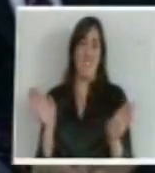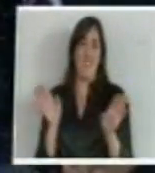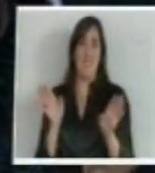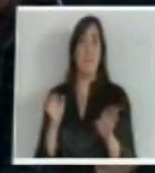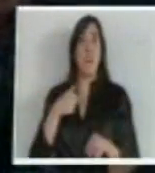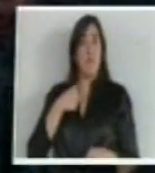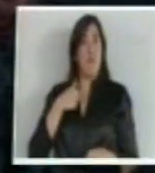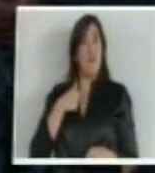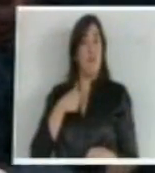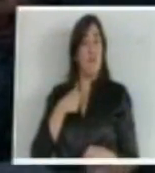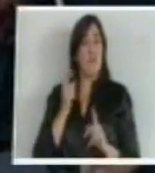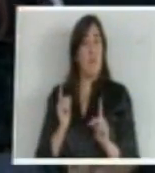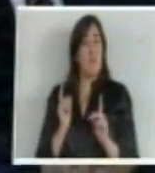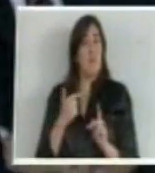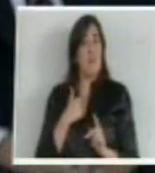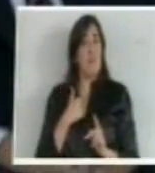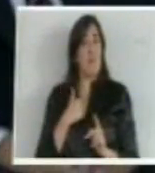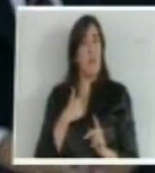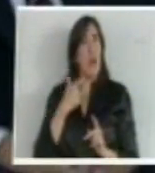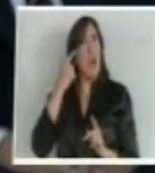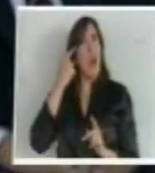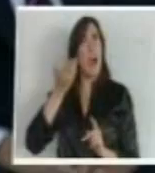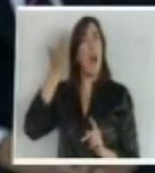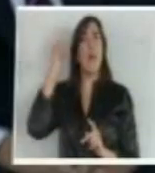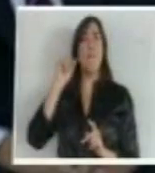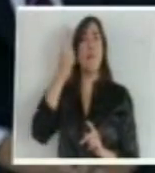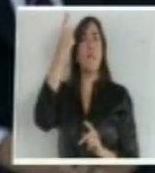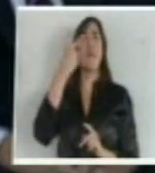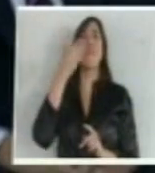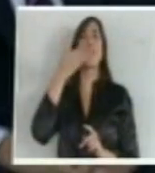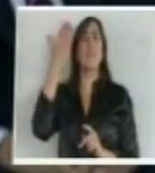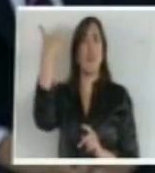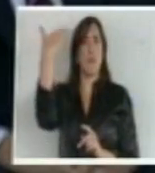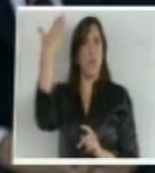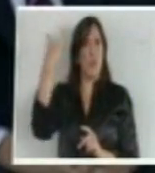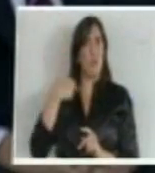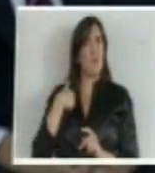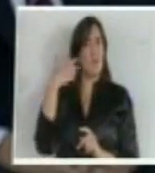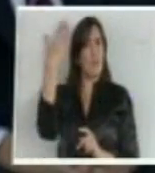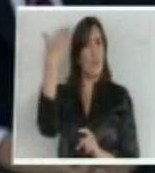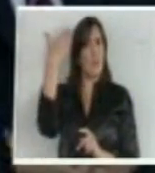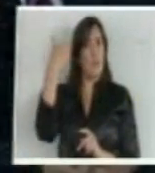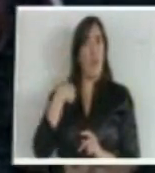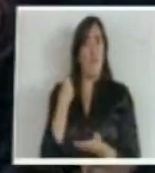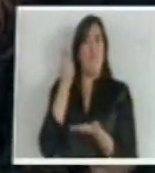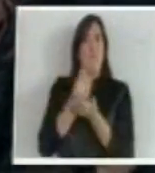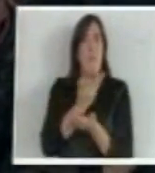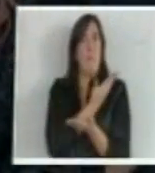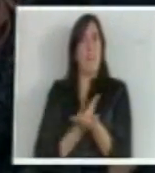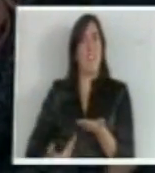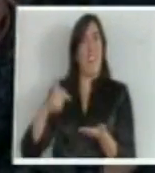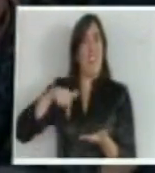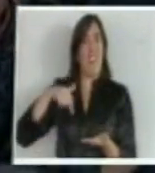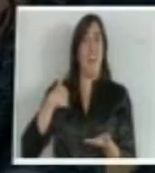mismo, si mal no recuerdo, en el primer discurso que pronuncié como presidenta de todos